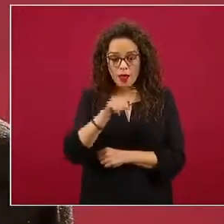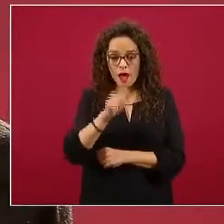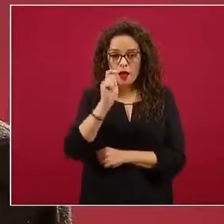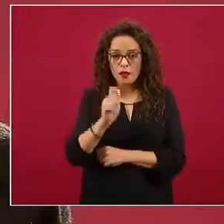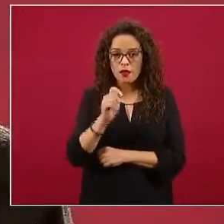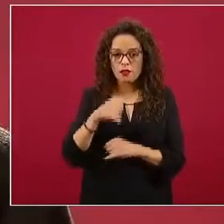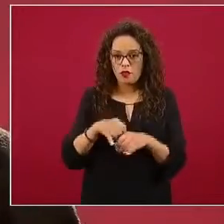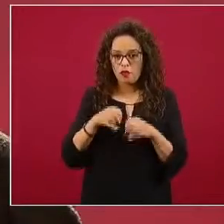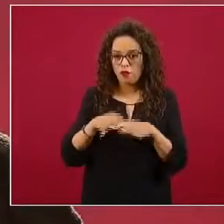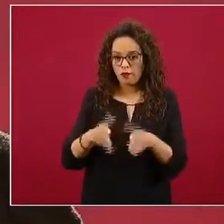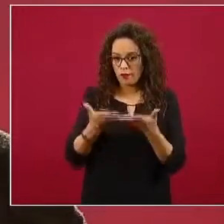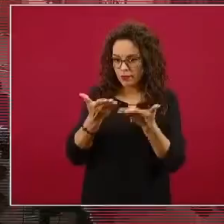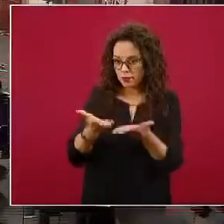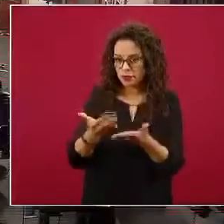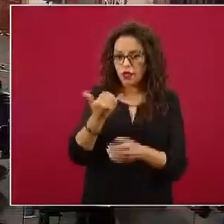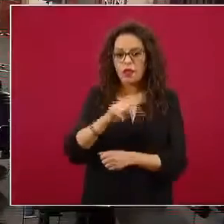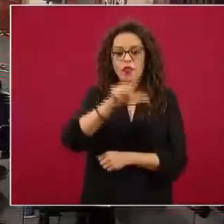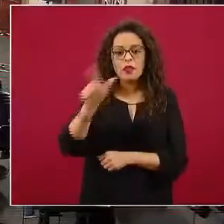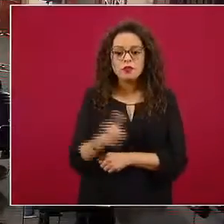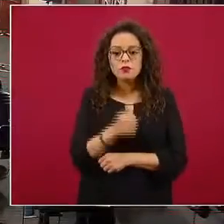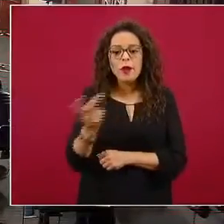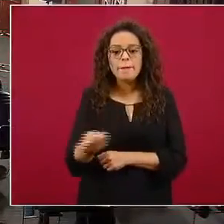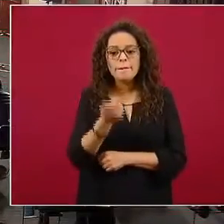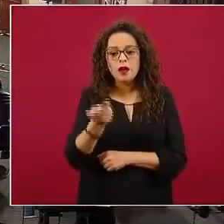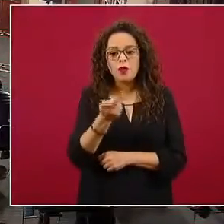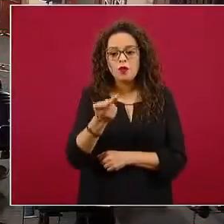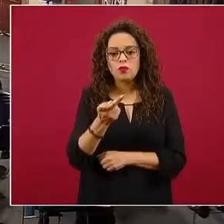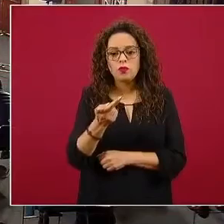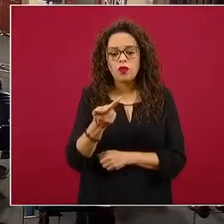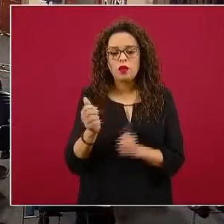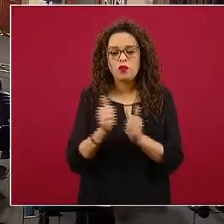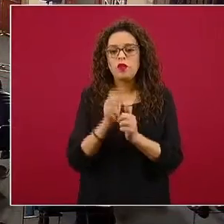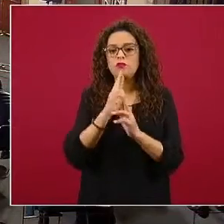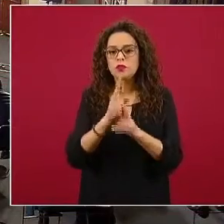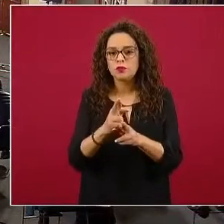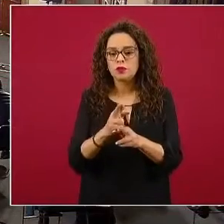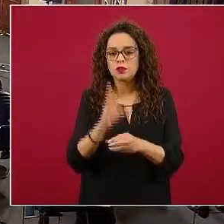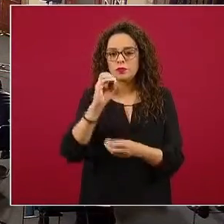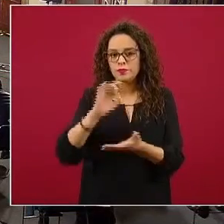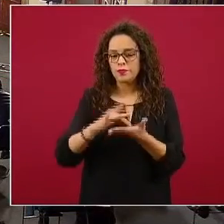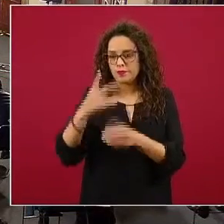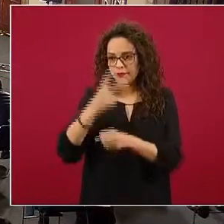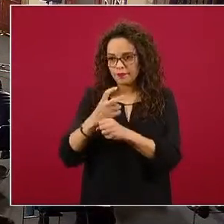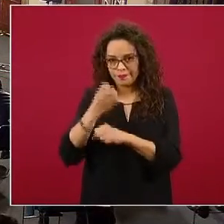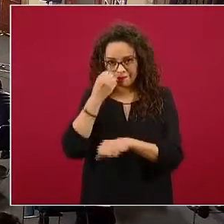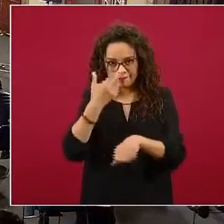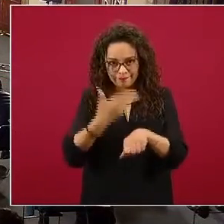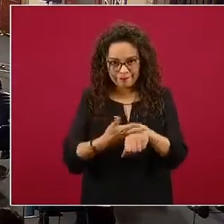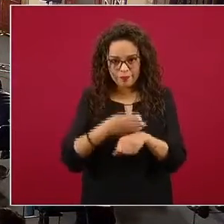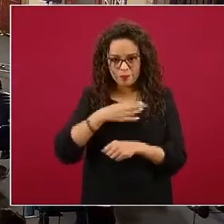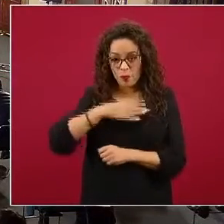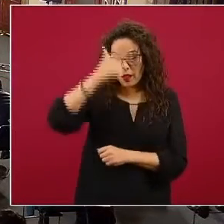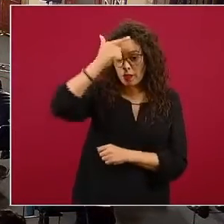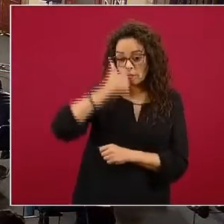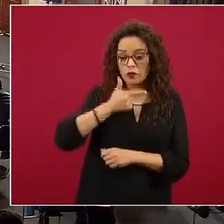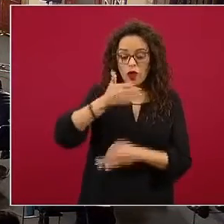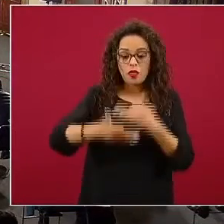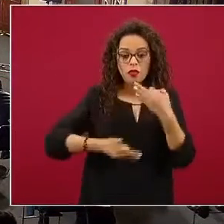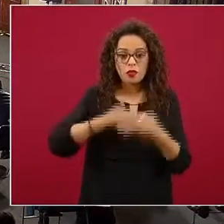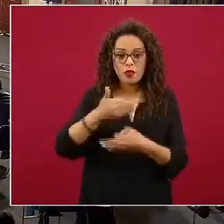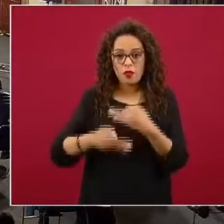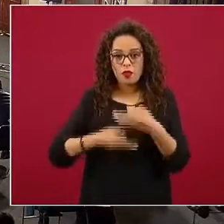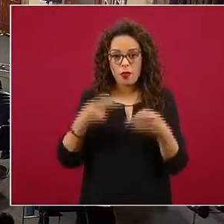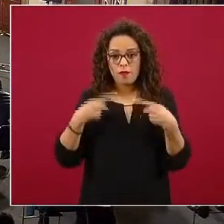a preguntas y comentarios. Con mucho gusto, señor subsecretario. Muy buenas noches a todas y a todos